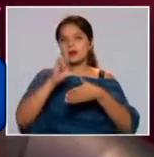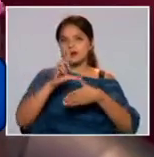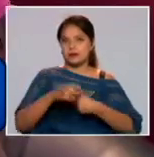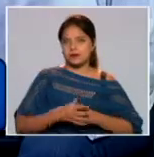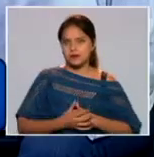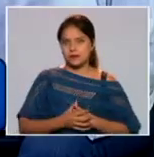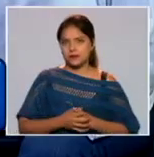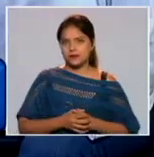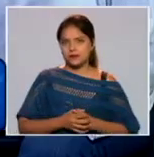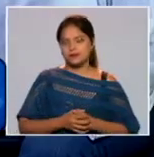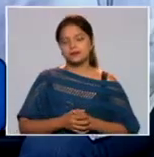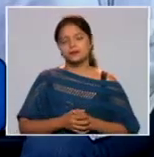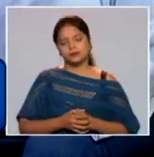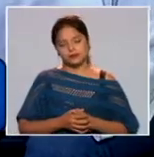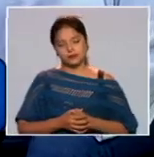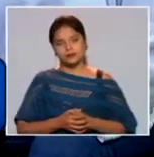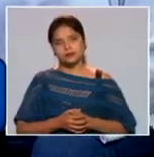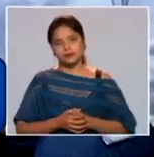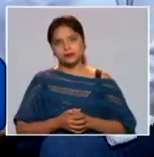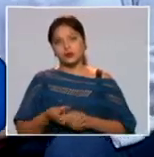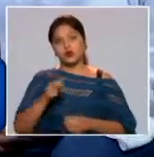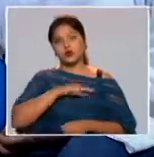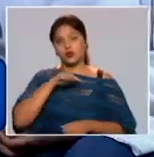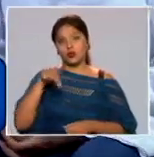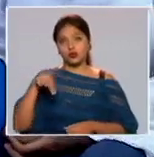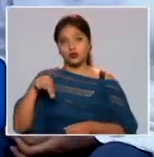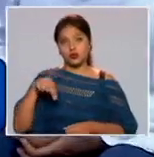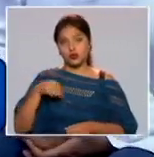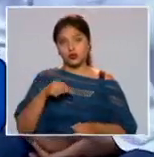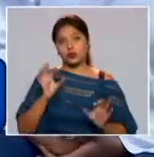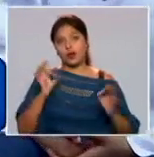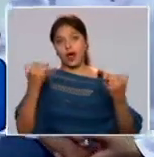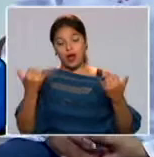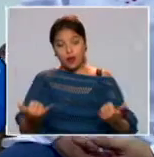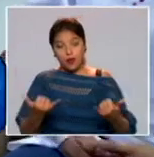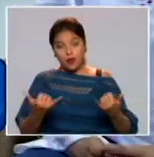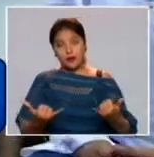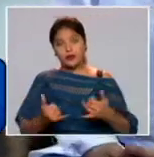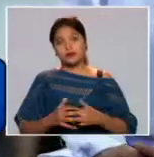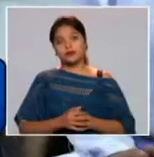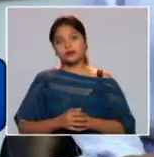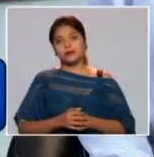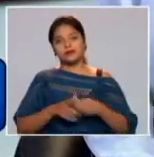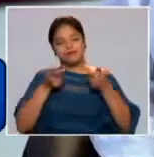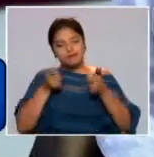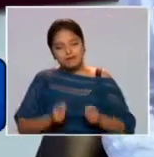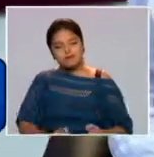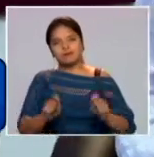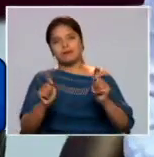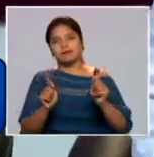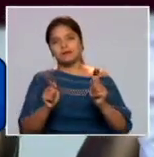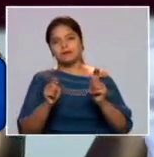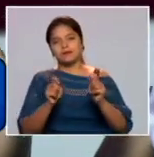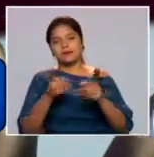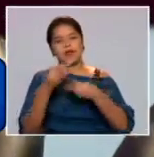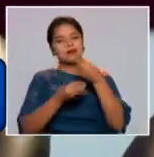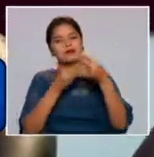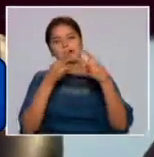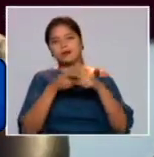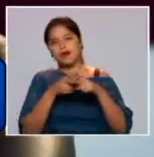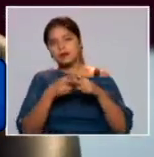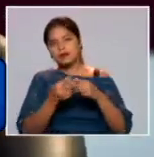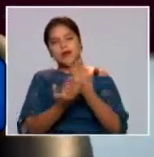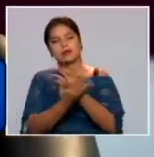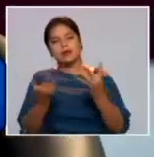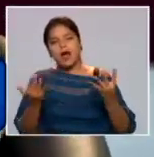latinoamericanos Sí nosotros estamos precisamente ahorita desarrollar talleres de